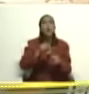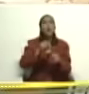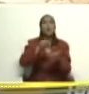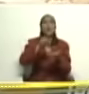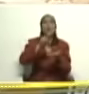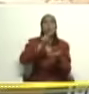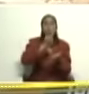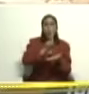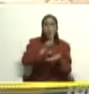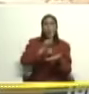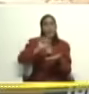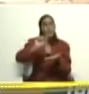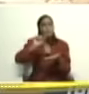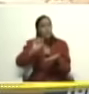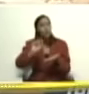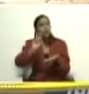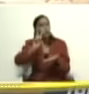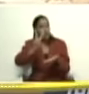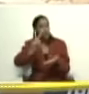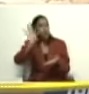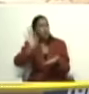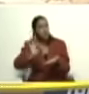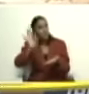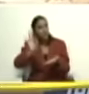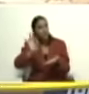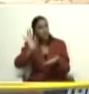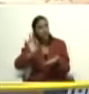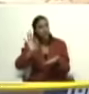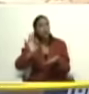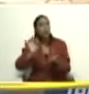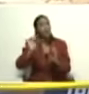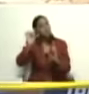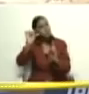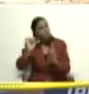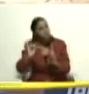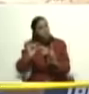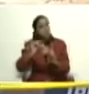menor a la del mes de enero,